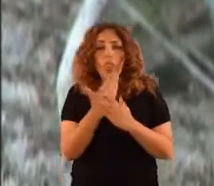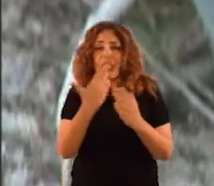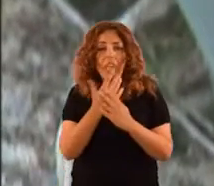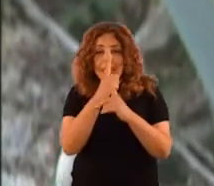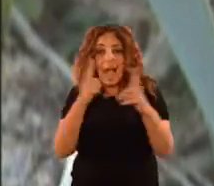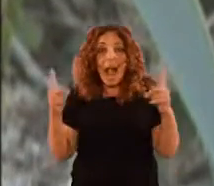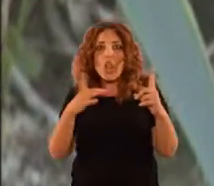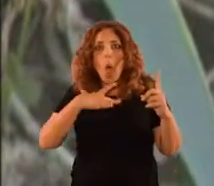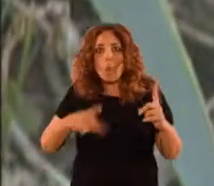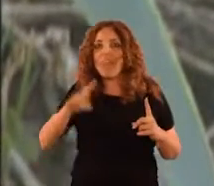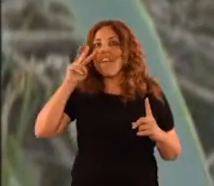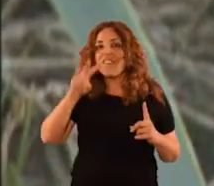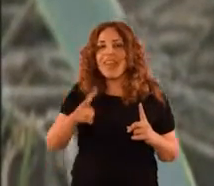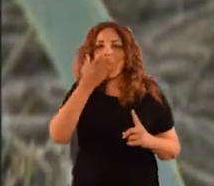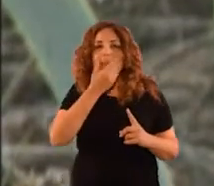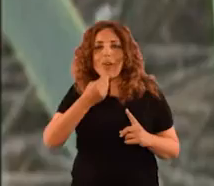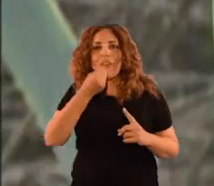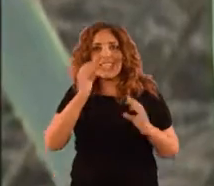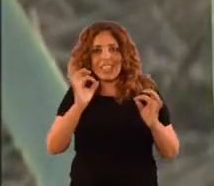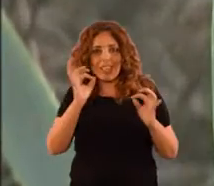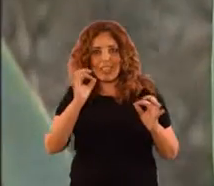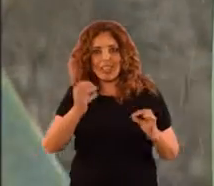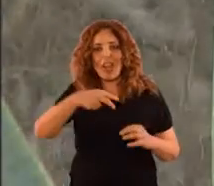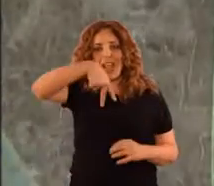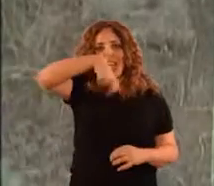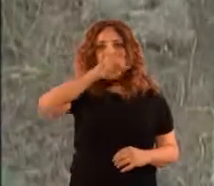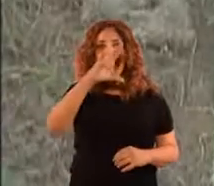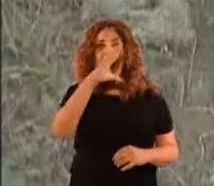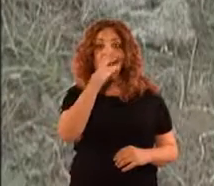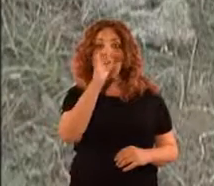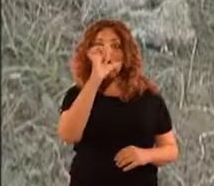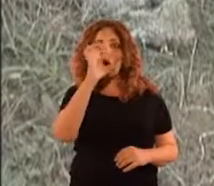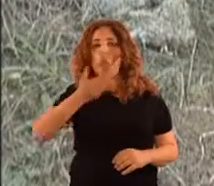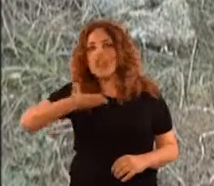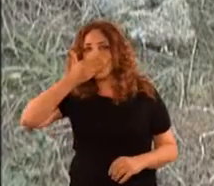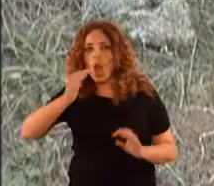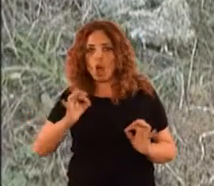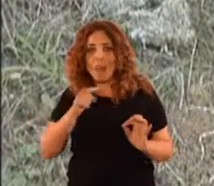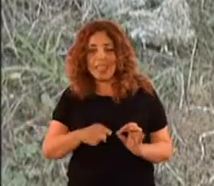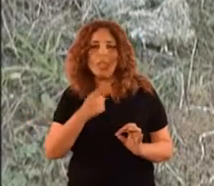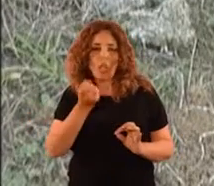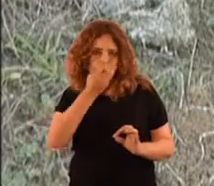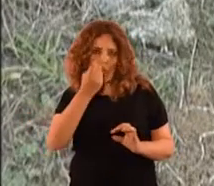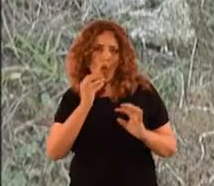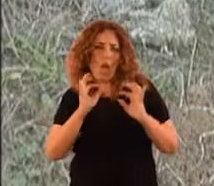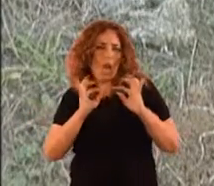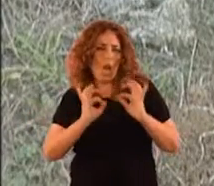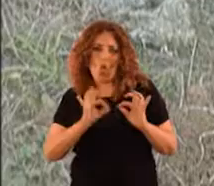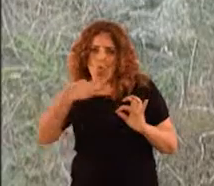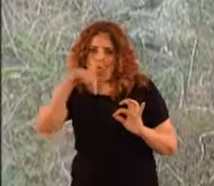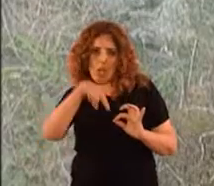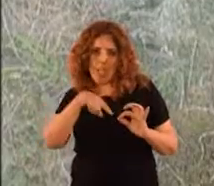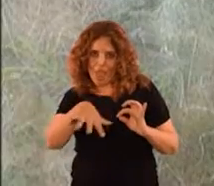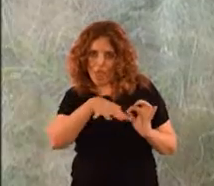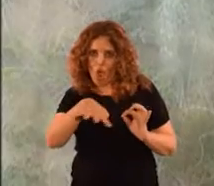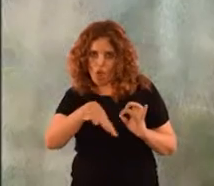Solo durante unos pocos días al año es posible apreciar la belleza del efímero Narciso de Sorbas, planta